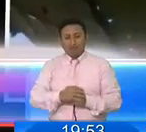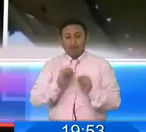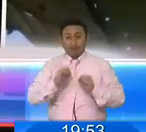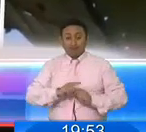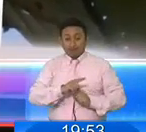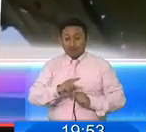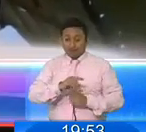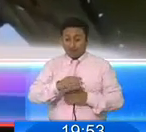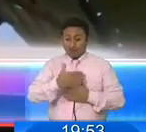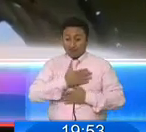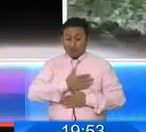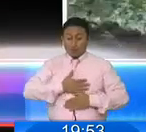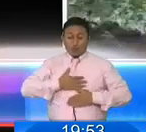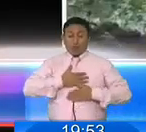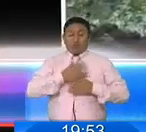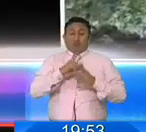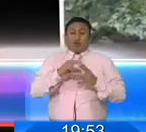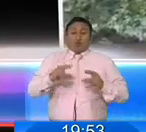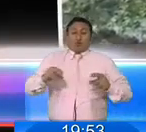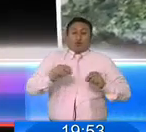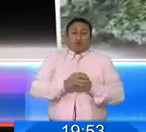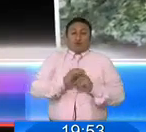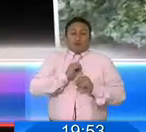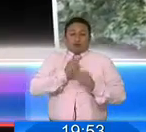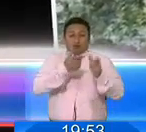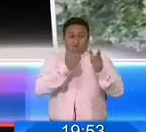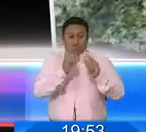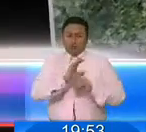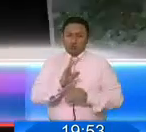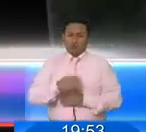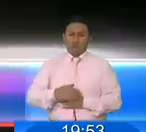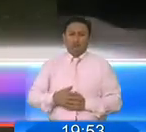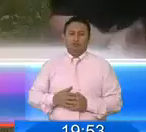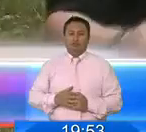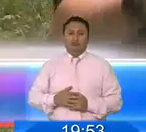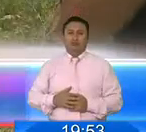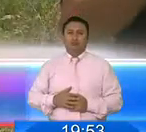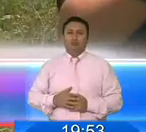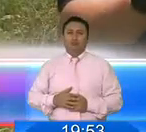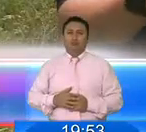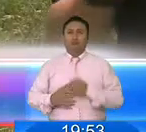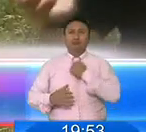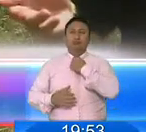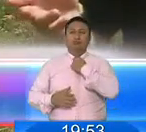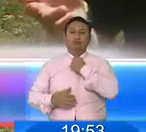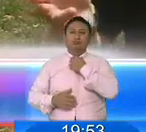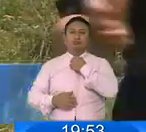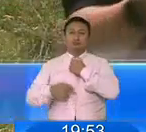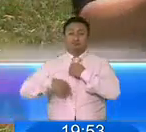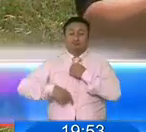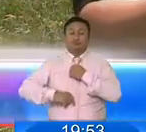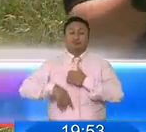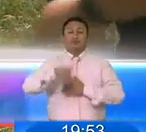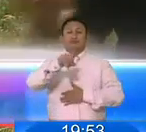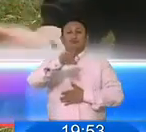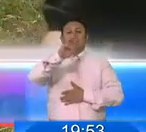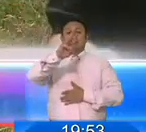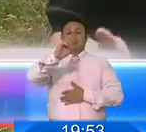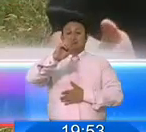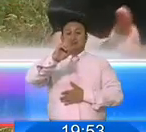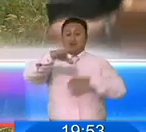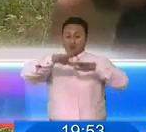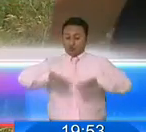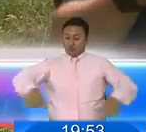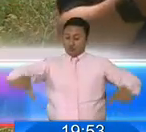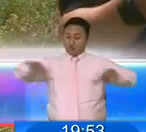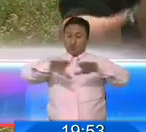puedan disfrutar de la naturaleza sin necesidad de dañar los bosques en estas 160 hectáreas de terreno los turistas nacionales como